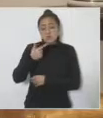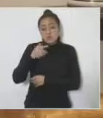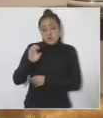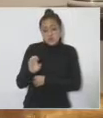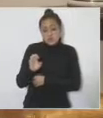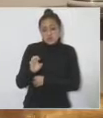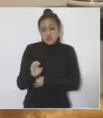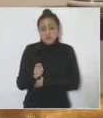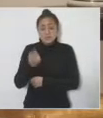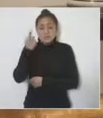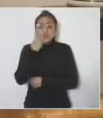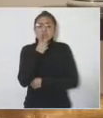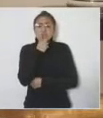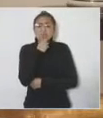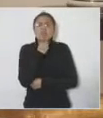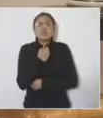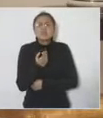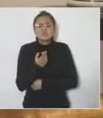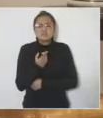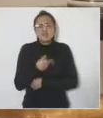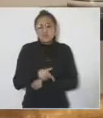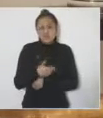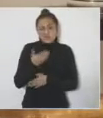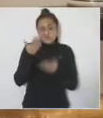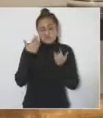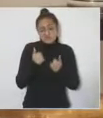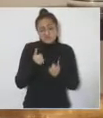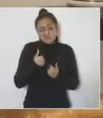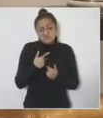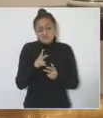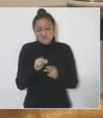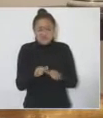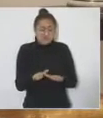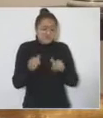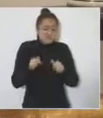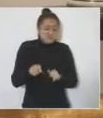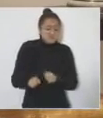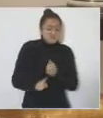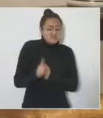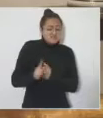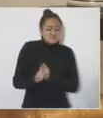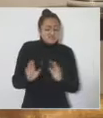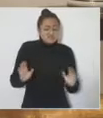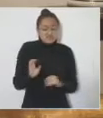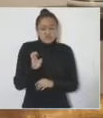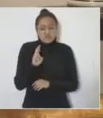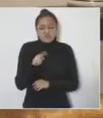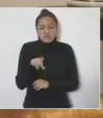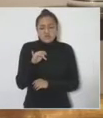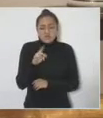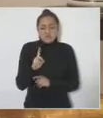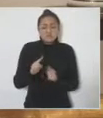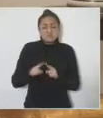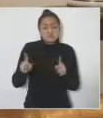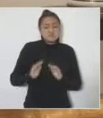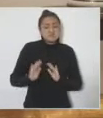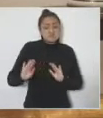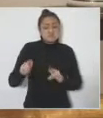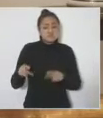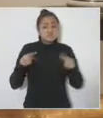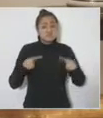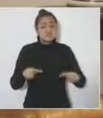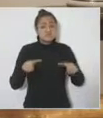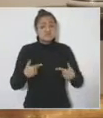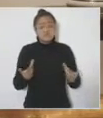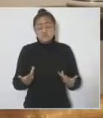bajo el argumento de que él no tiene nada que ver con el señor Castañón que él nunca ha hecho